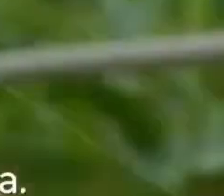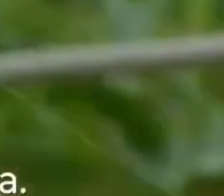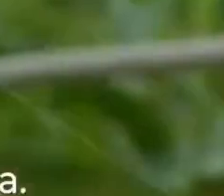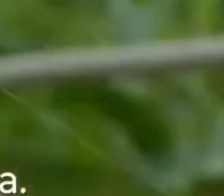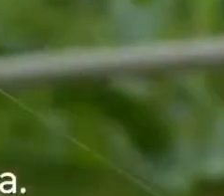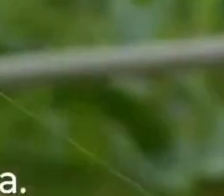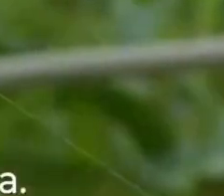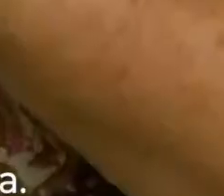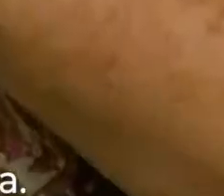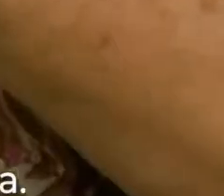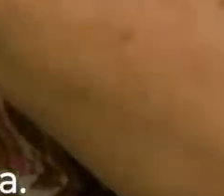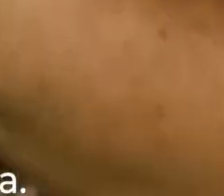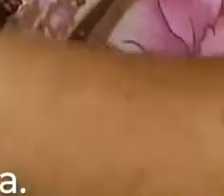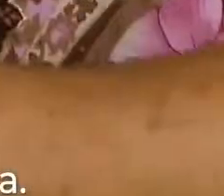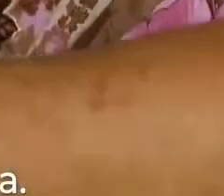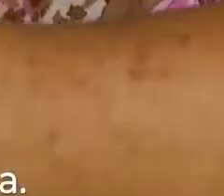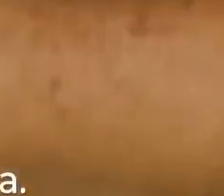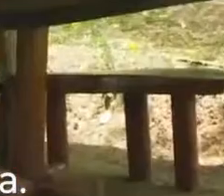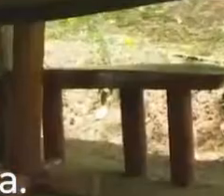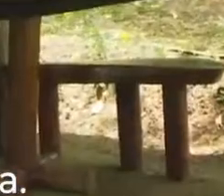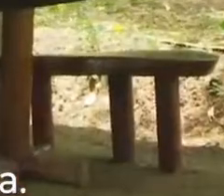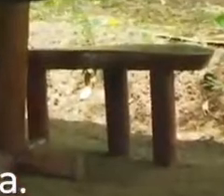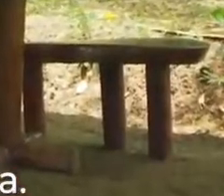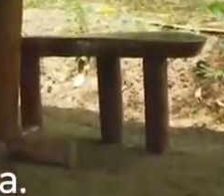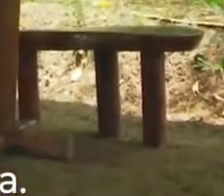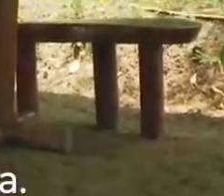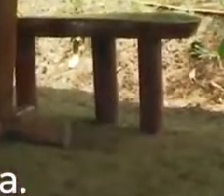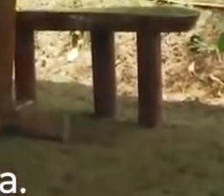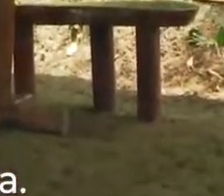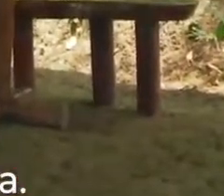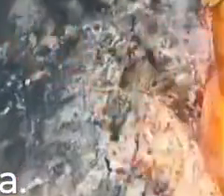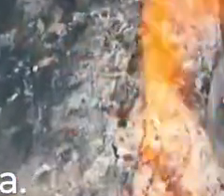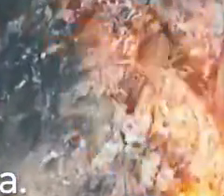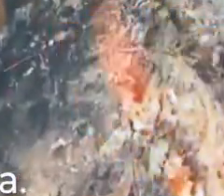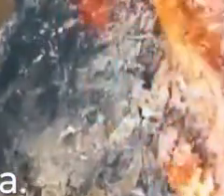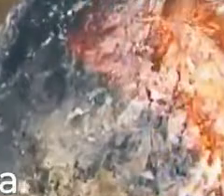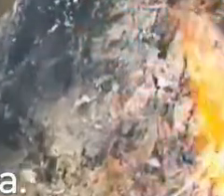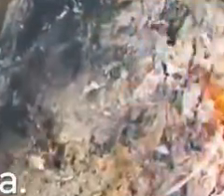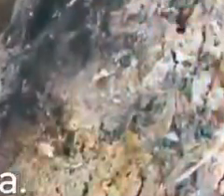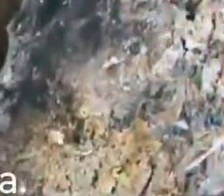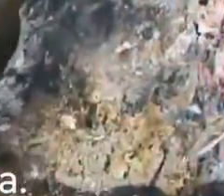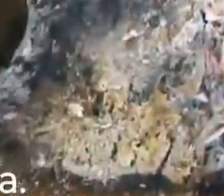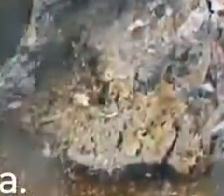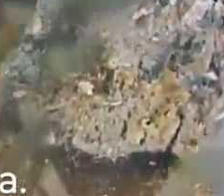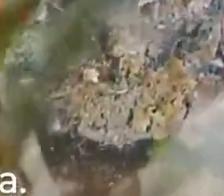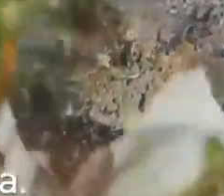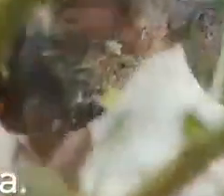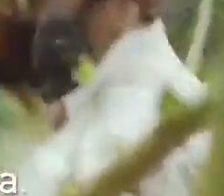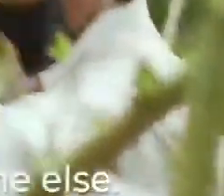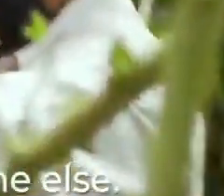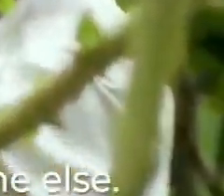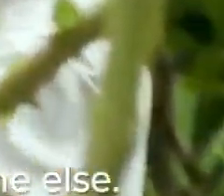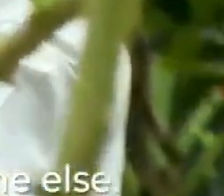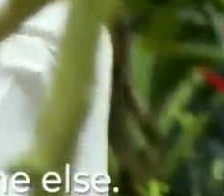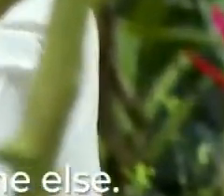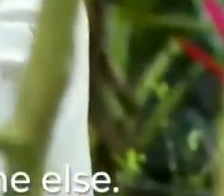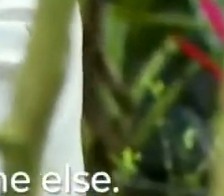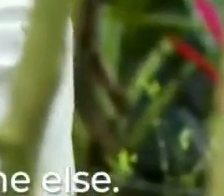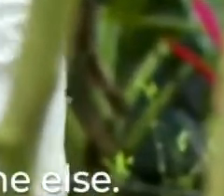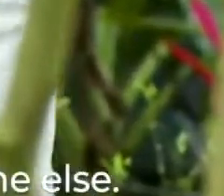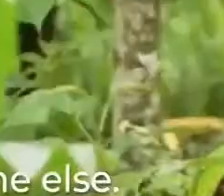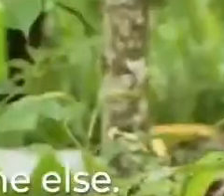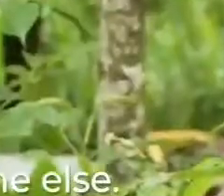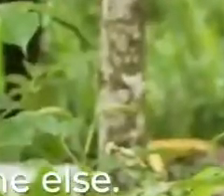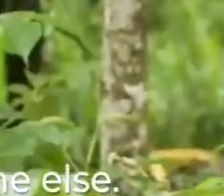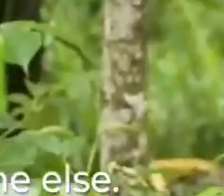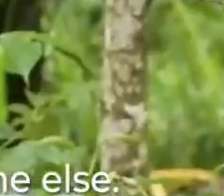Alfredo, dueño del centro ecocultural Toina Fueja, en la zona norte de Costa Rica. Si yo no tengo